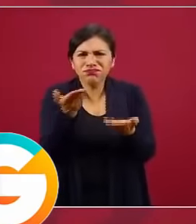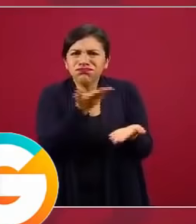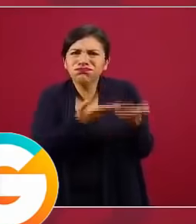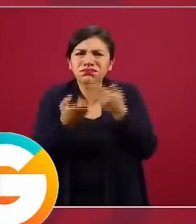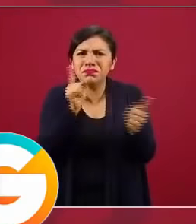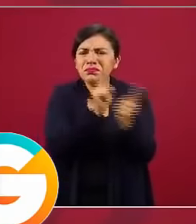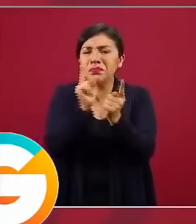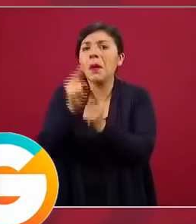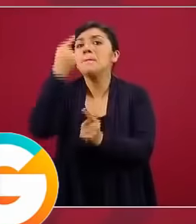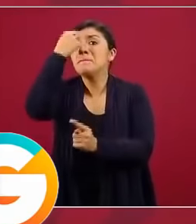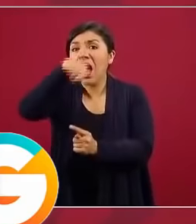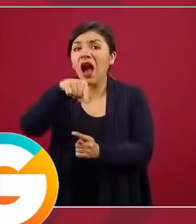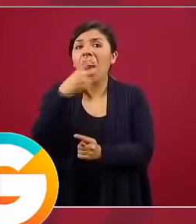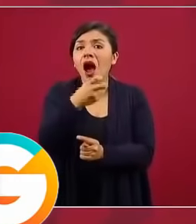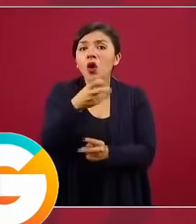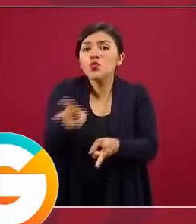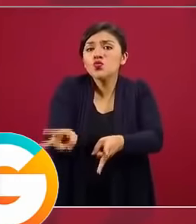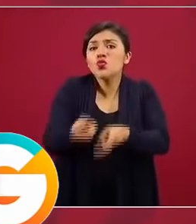para